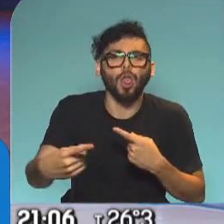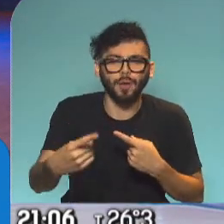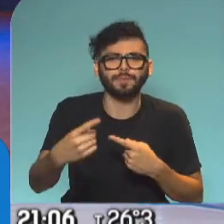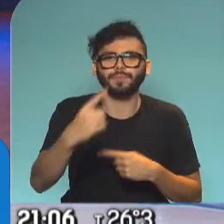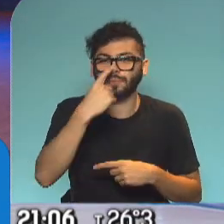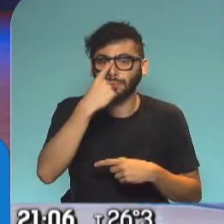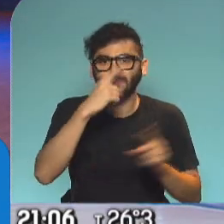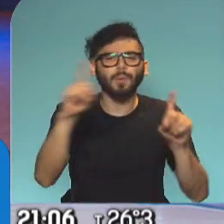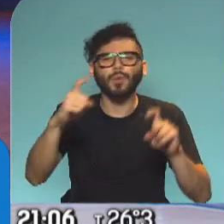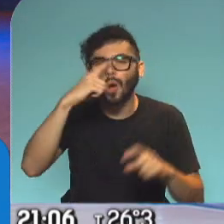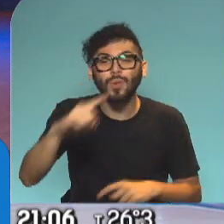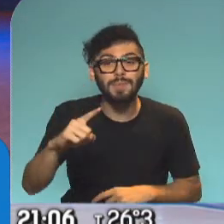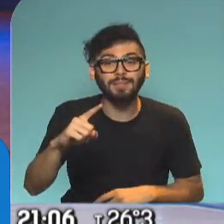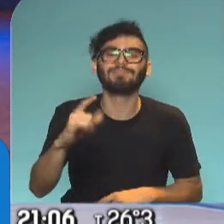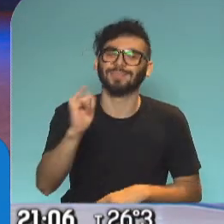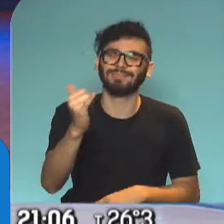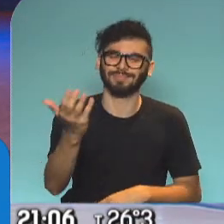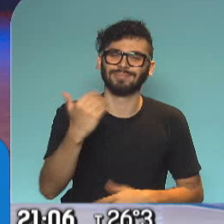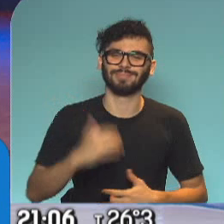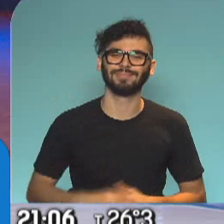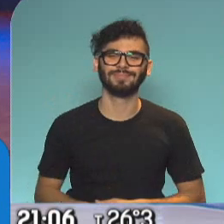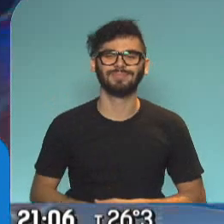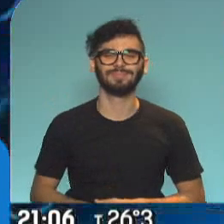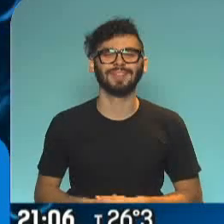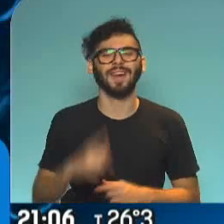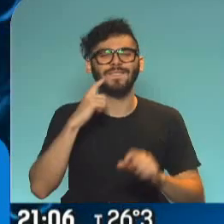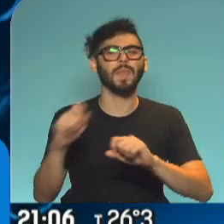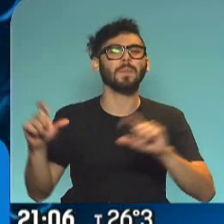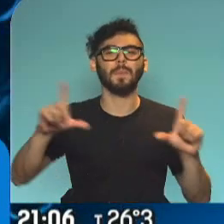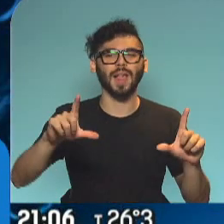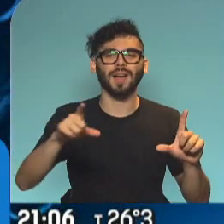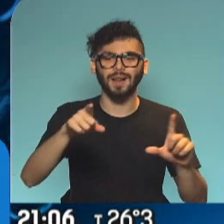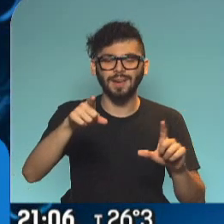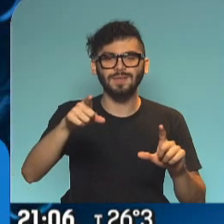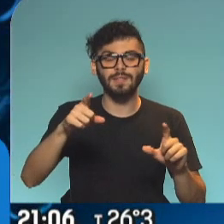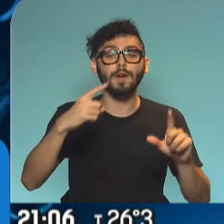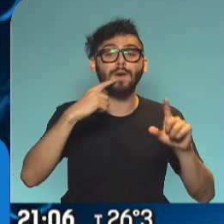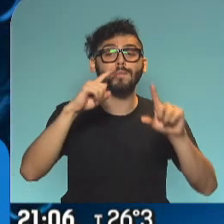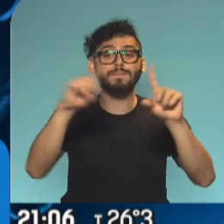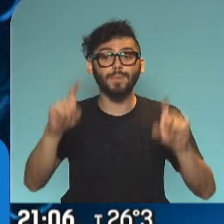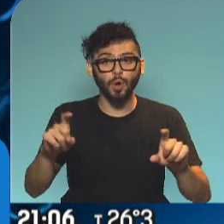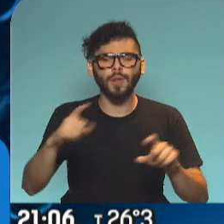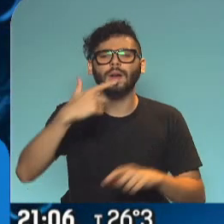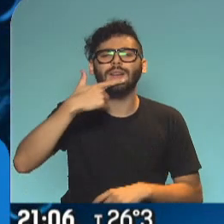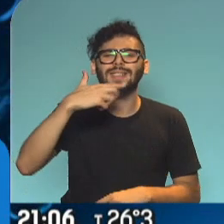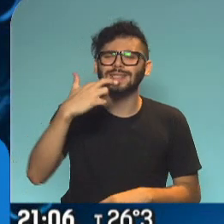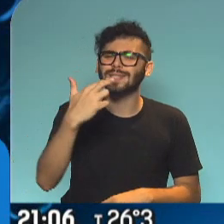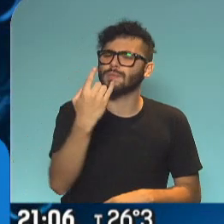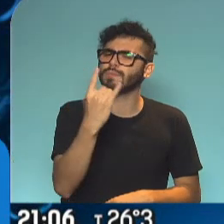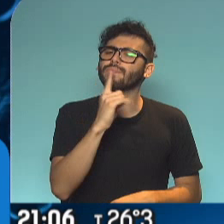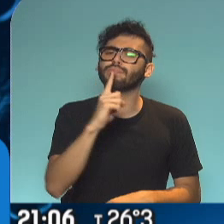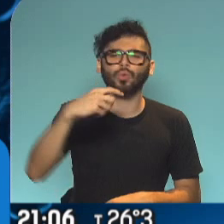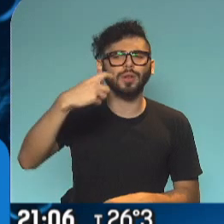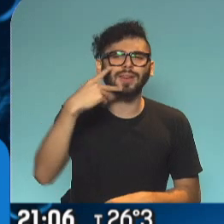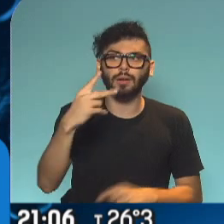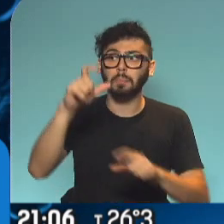con las últimas preguntas, doctor. Así es. Vamos a ver la placa con las preguntas que han preparado. ¿Sputnik es recomendable